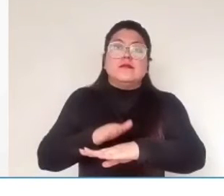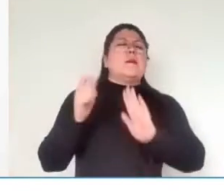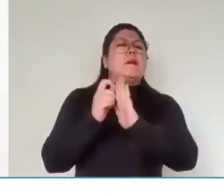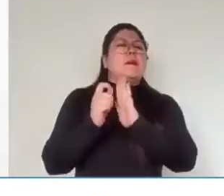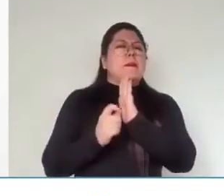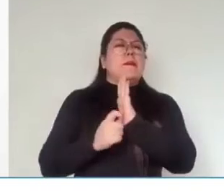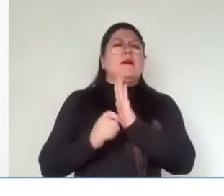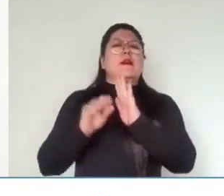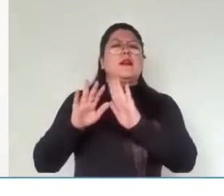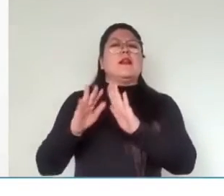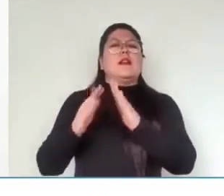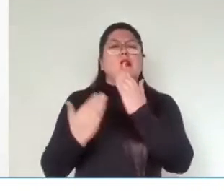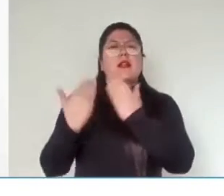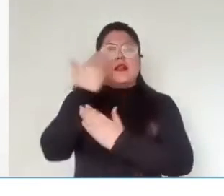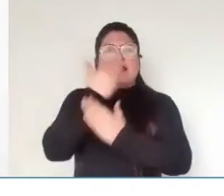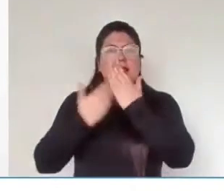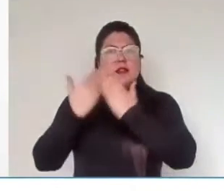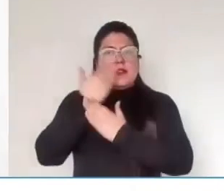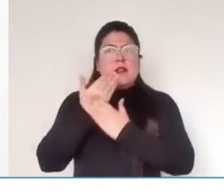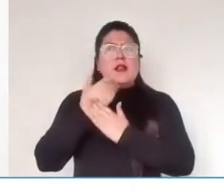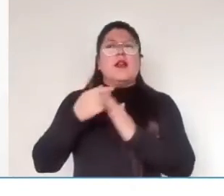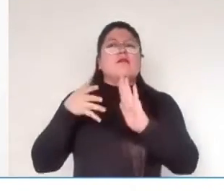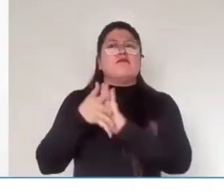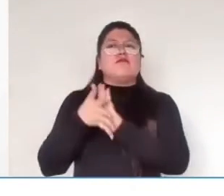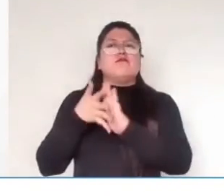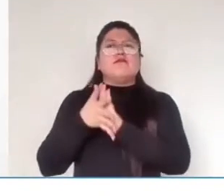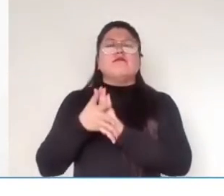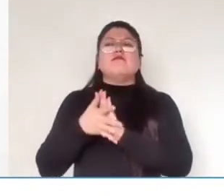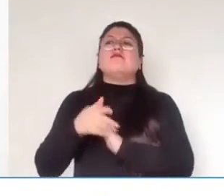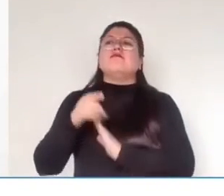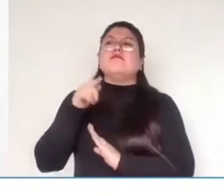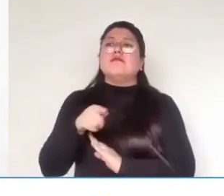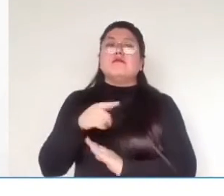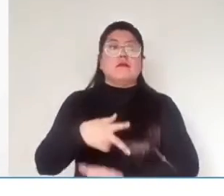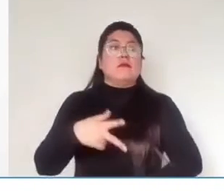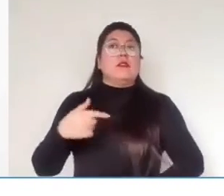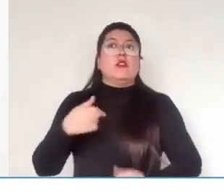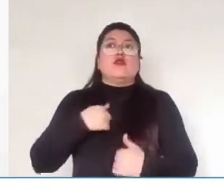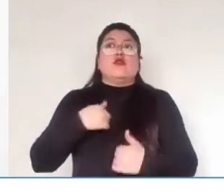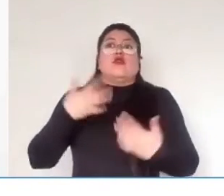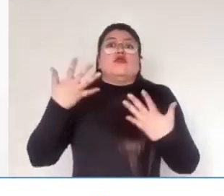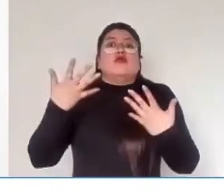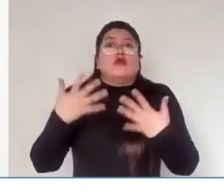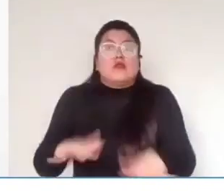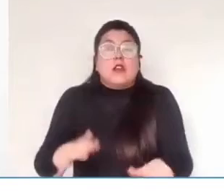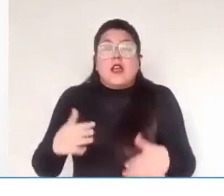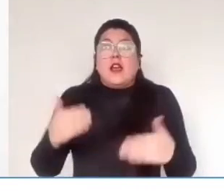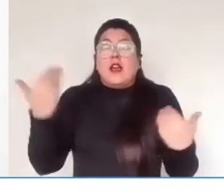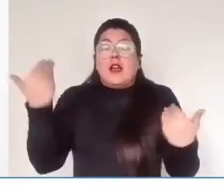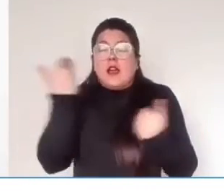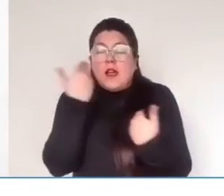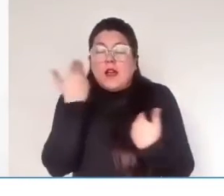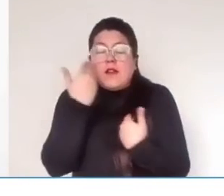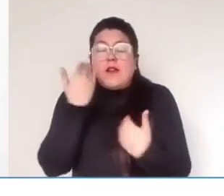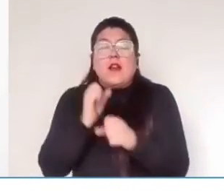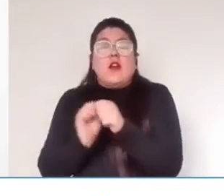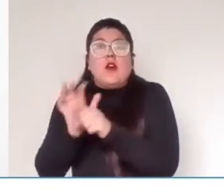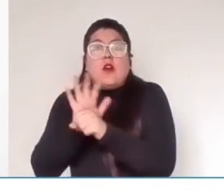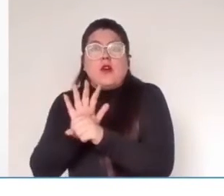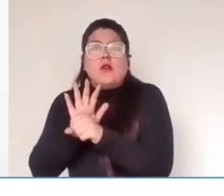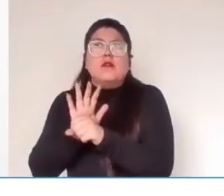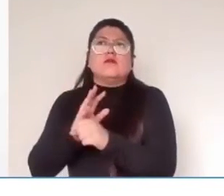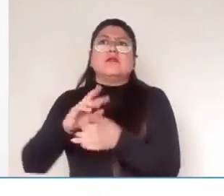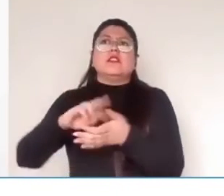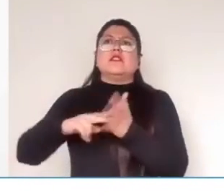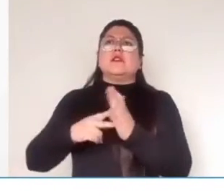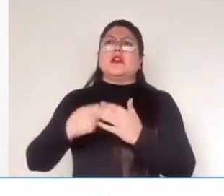vacunación. El hecho de que uno haya tenido COVID da un porcentaje de inmunidad, pero es una inmunidad que no es estable,